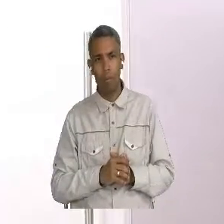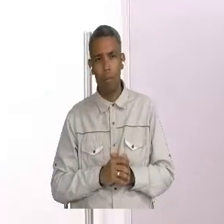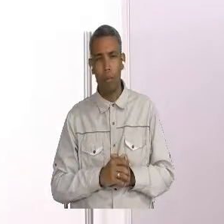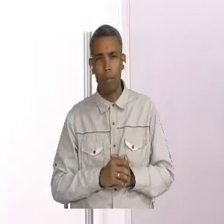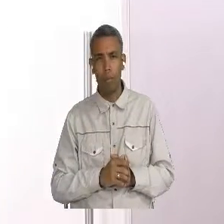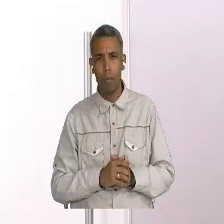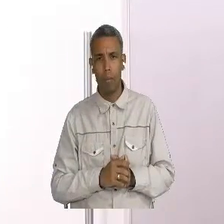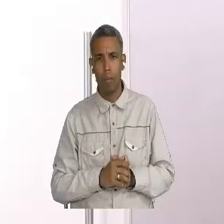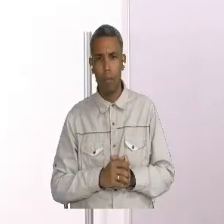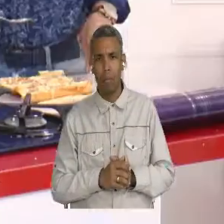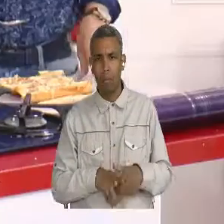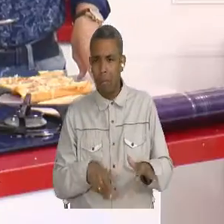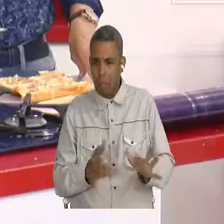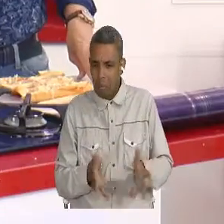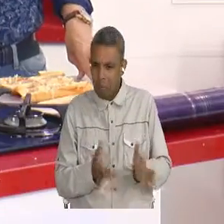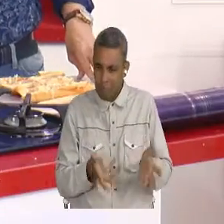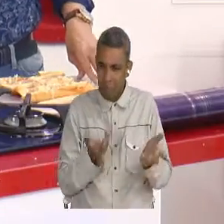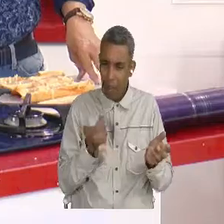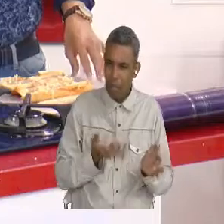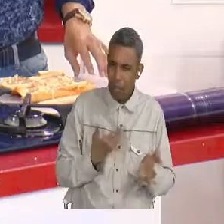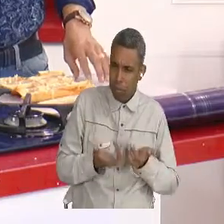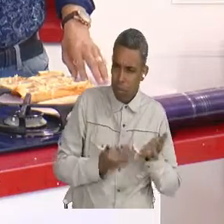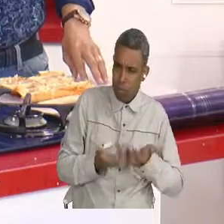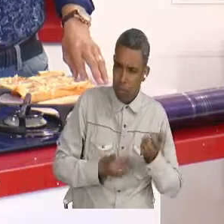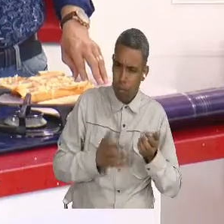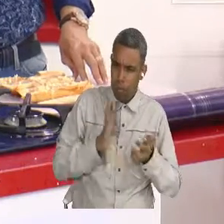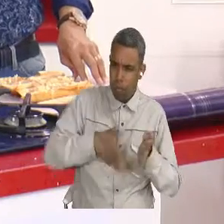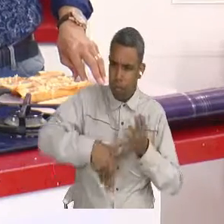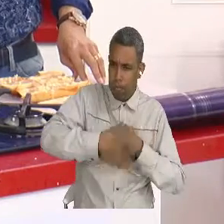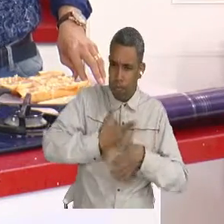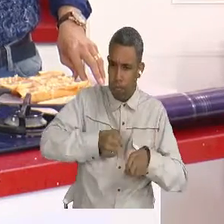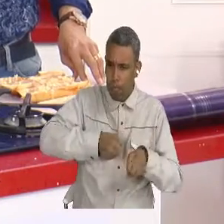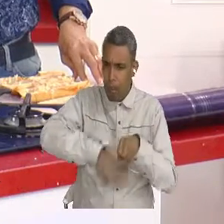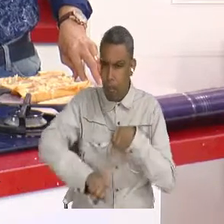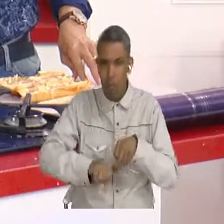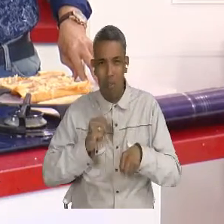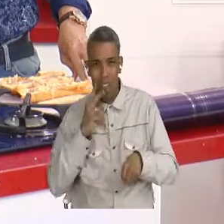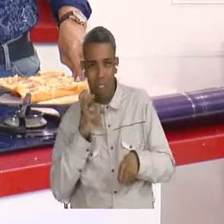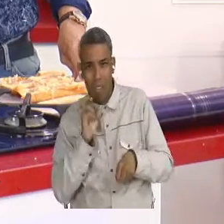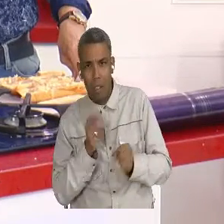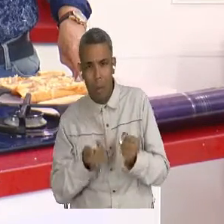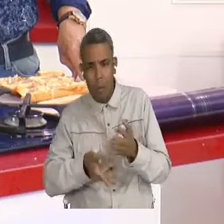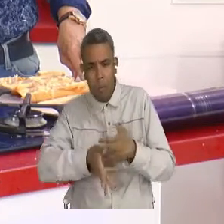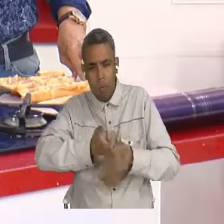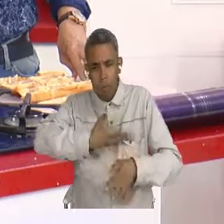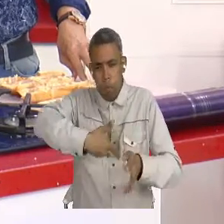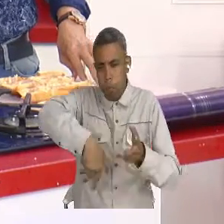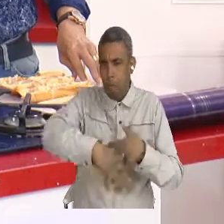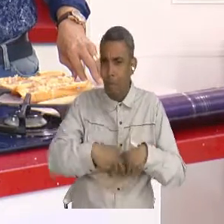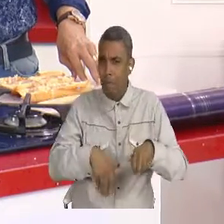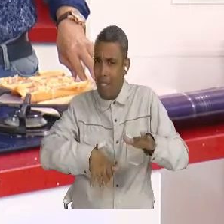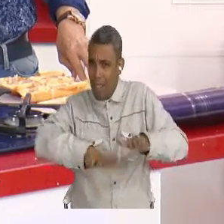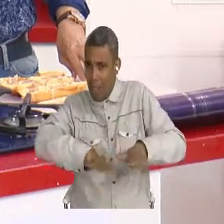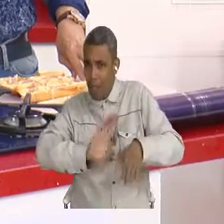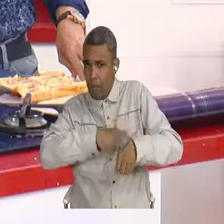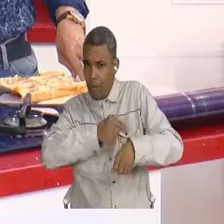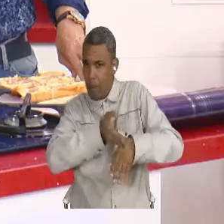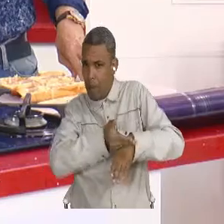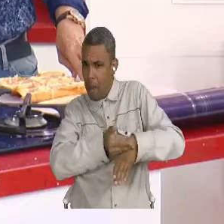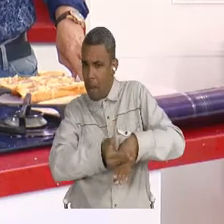preparación con la cocción, con el pollo, con la carne. Ajá. Entonces sería solo dejar que reduzca, que esté